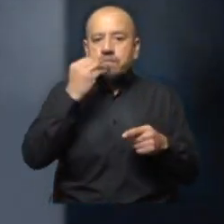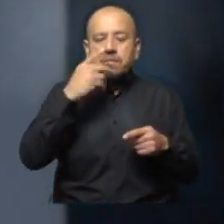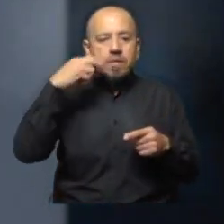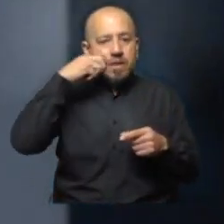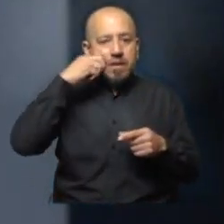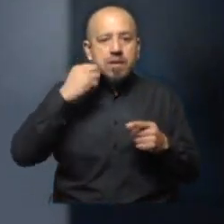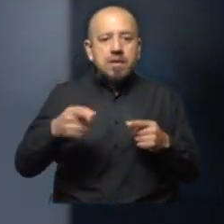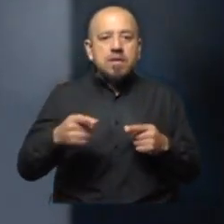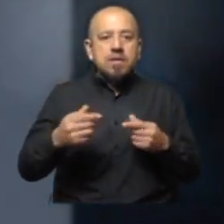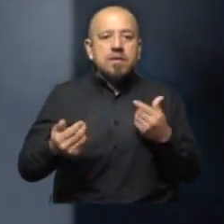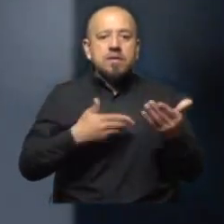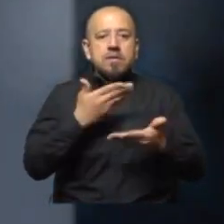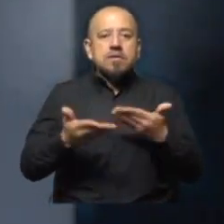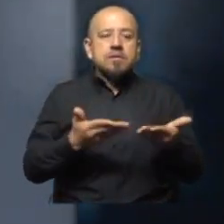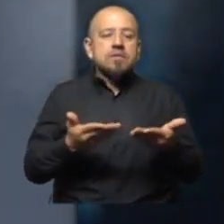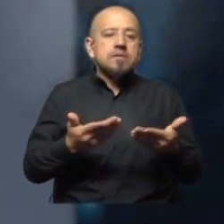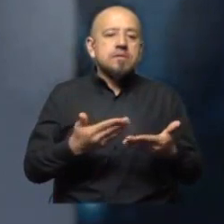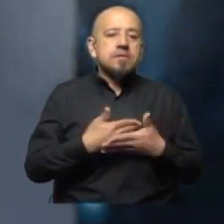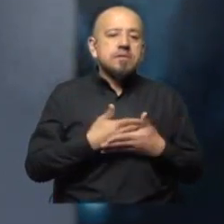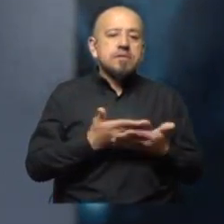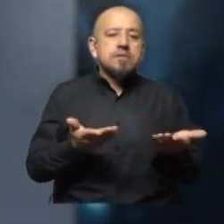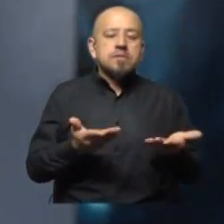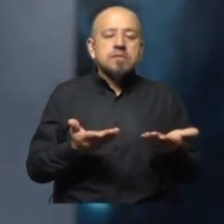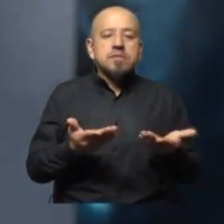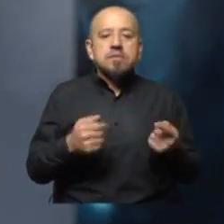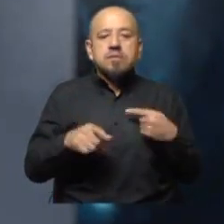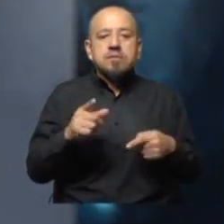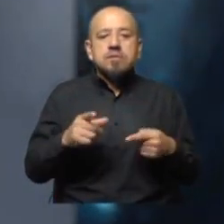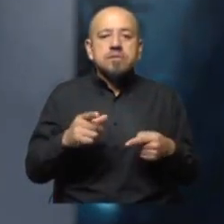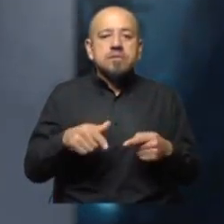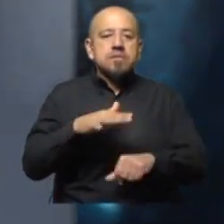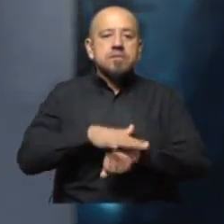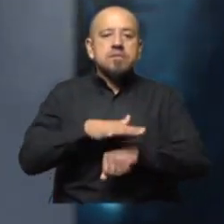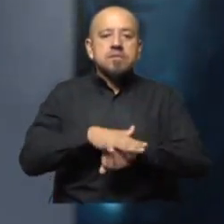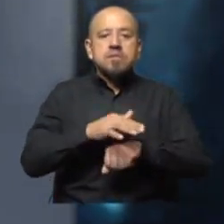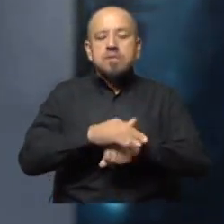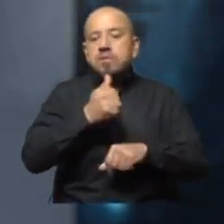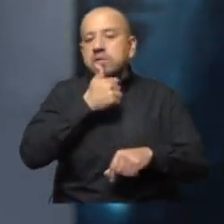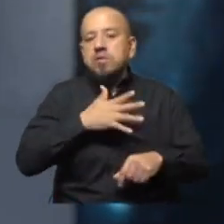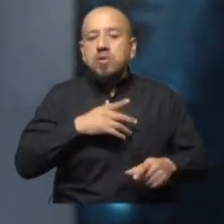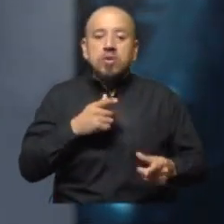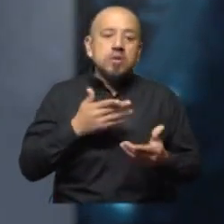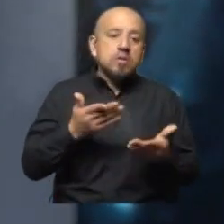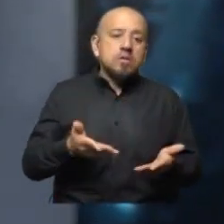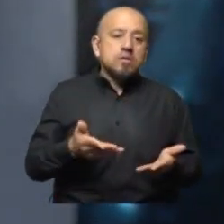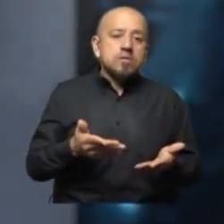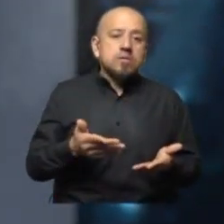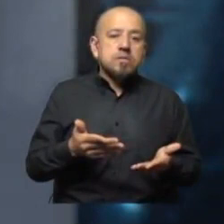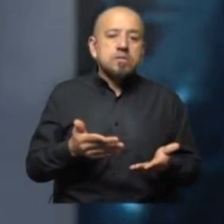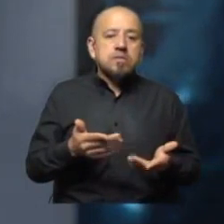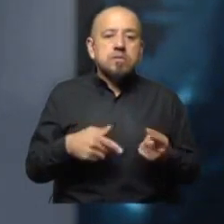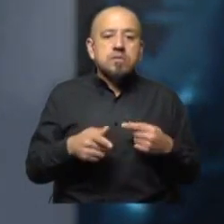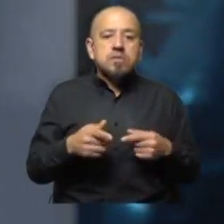personas con las que estamos en un momento histórico en un momento